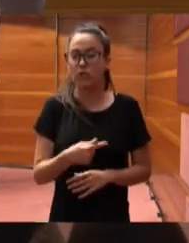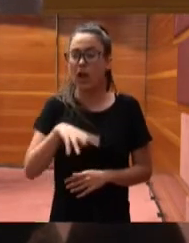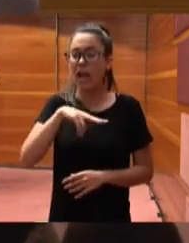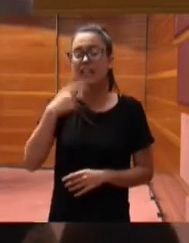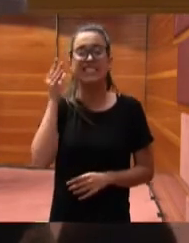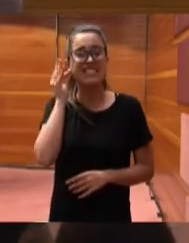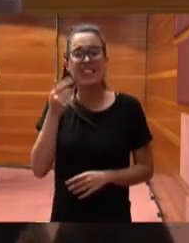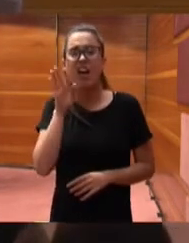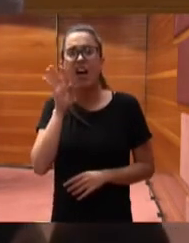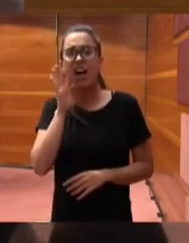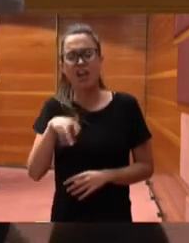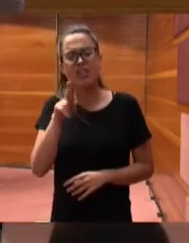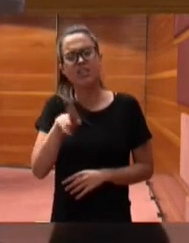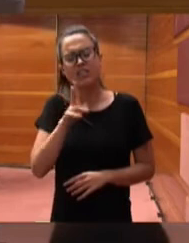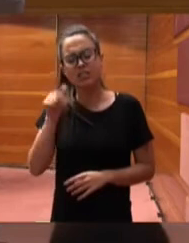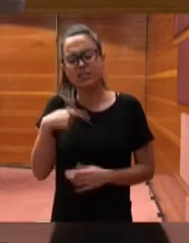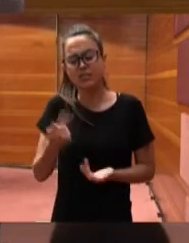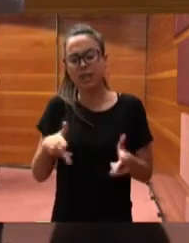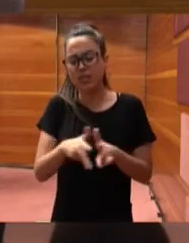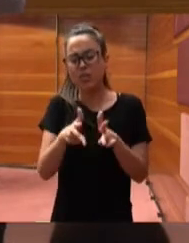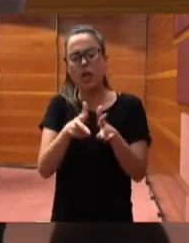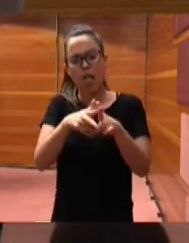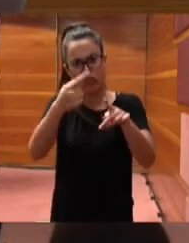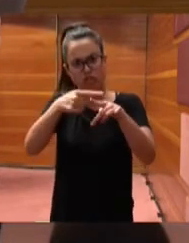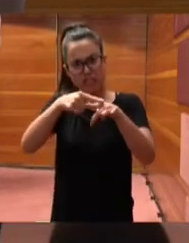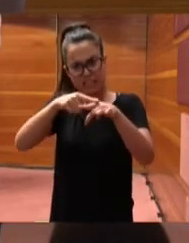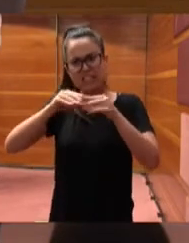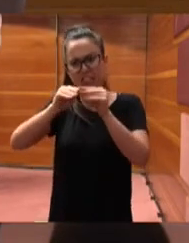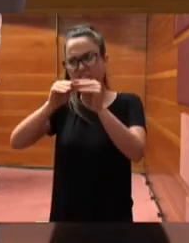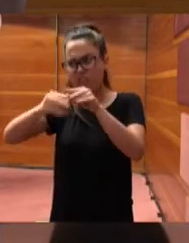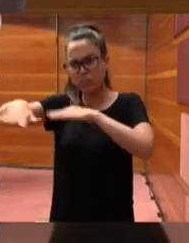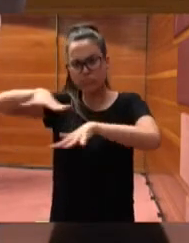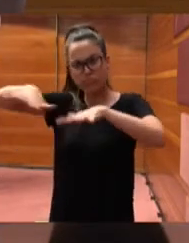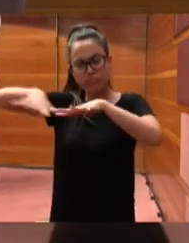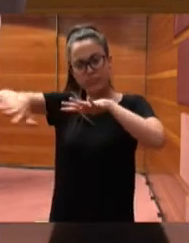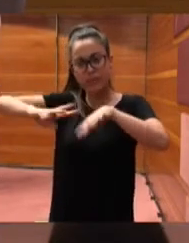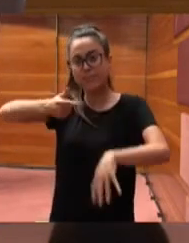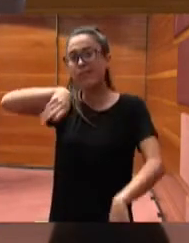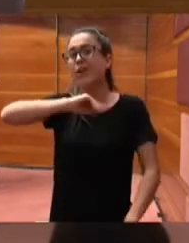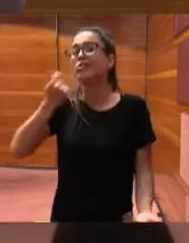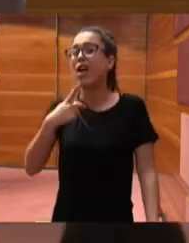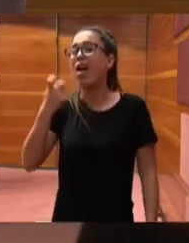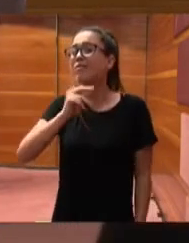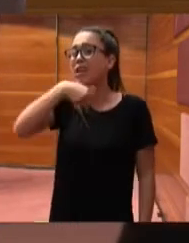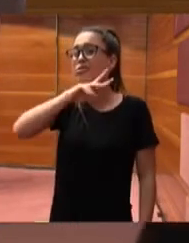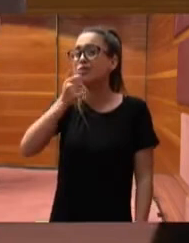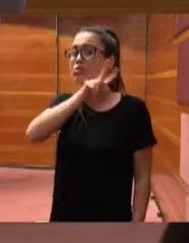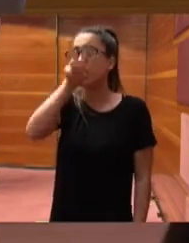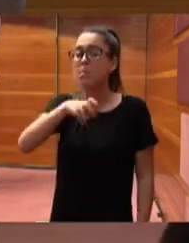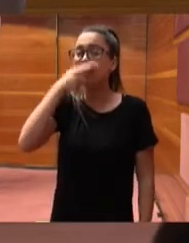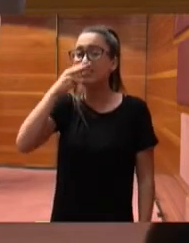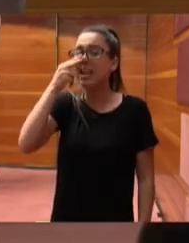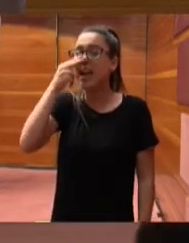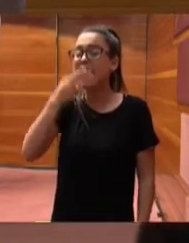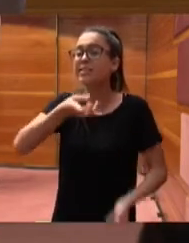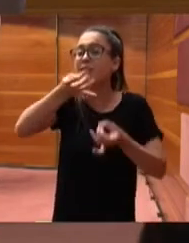lo he dicho más que yo, que la ciudadanía ya se ha hecho cosas allá afuera. Lo primero es ir con temas de interés a quien ya está haciendo y luego ir